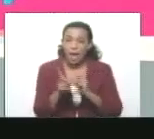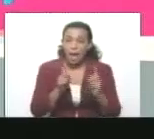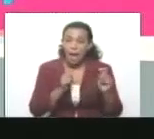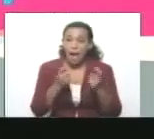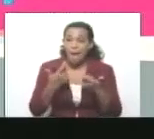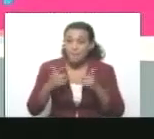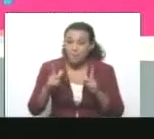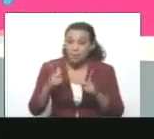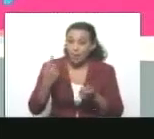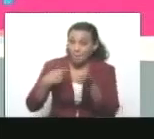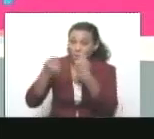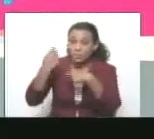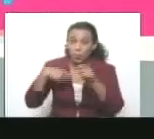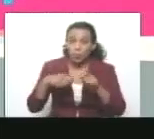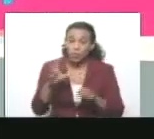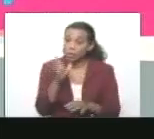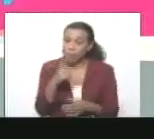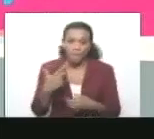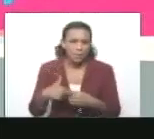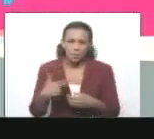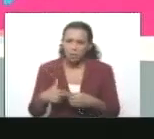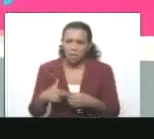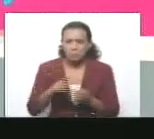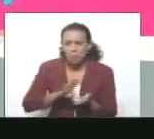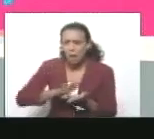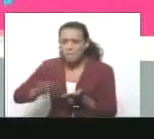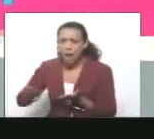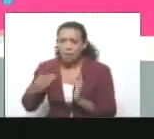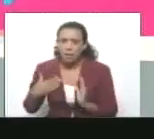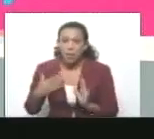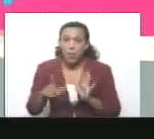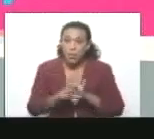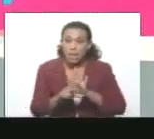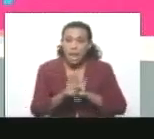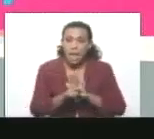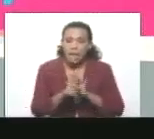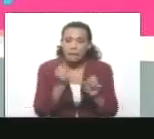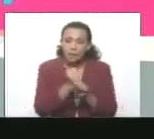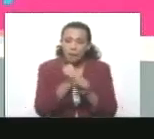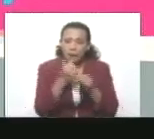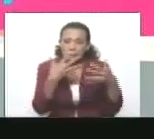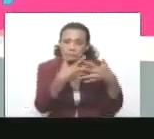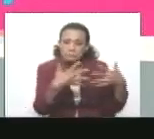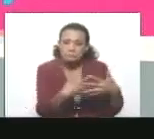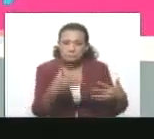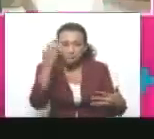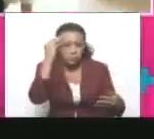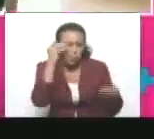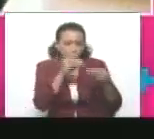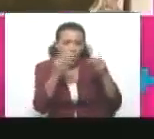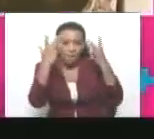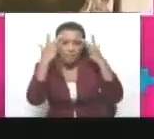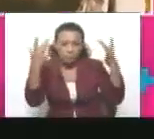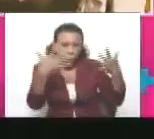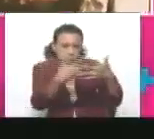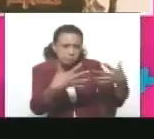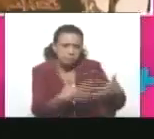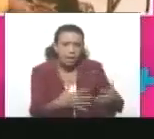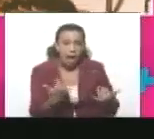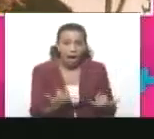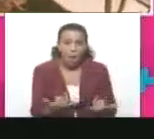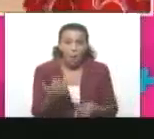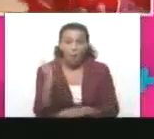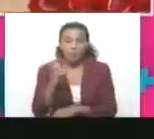exportaciones no petroleras. Es una ley bien trabajada y bien pensada, ahora en manos de la